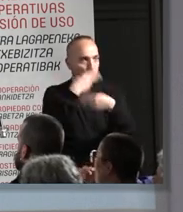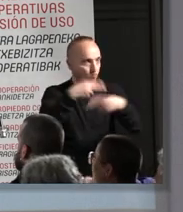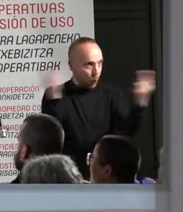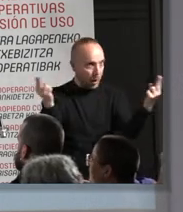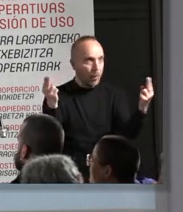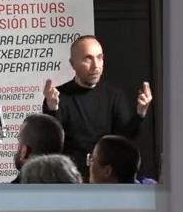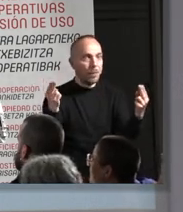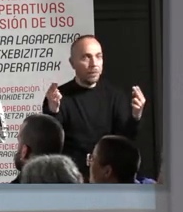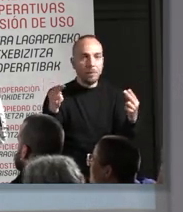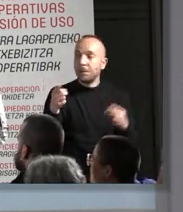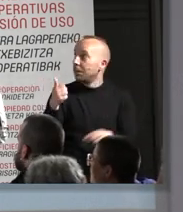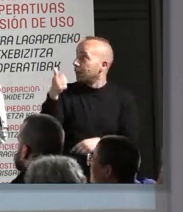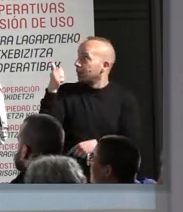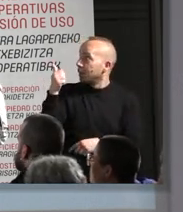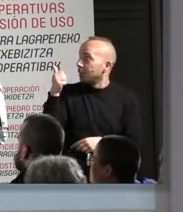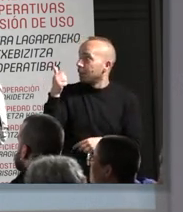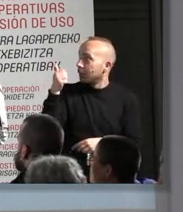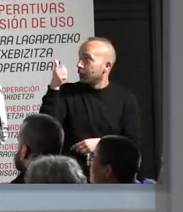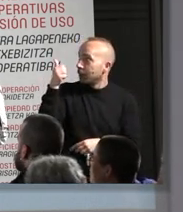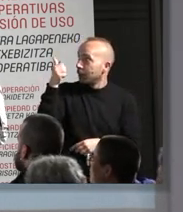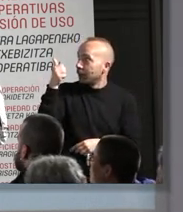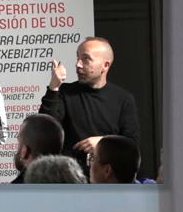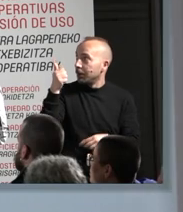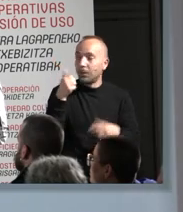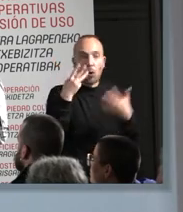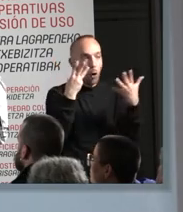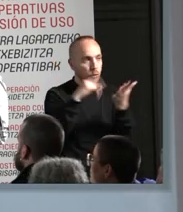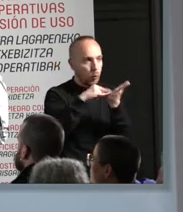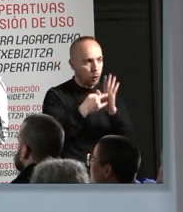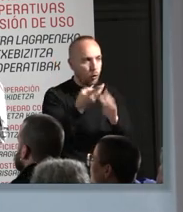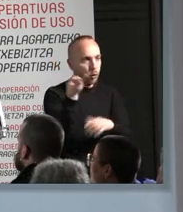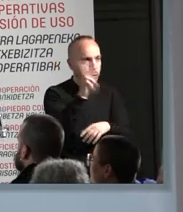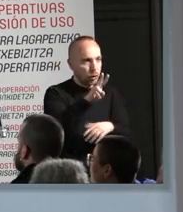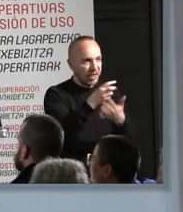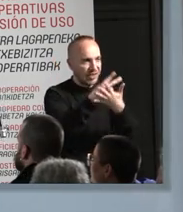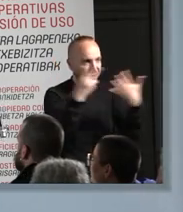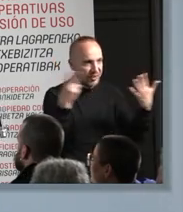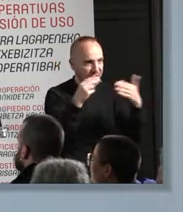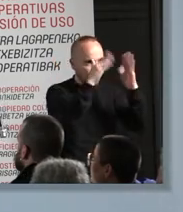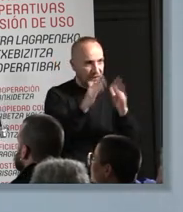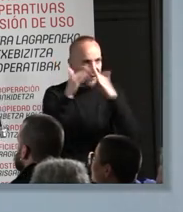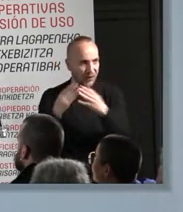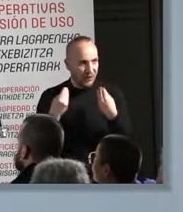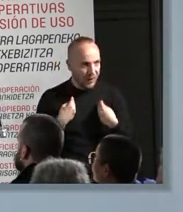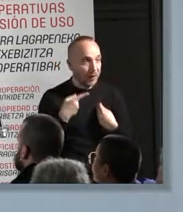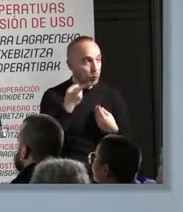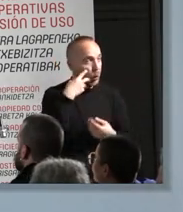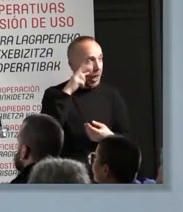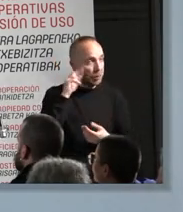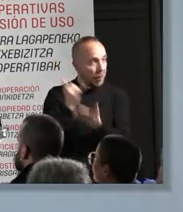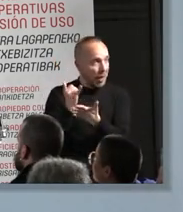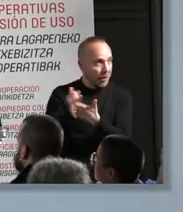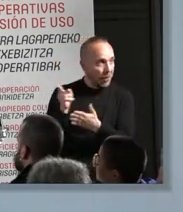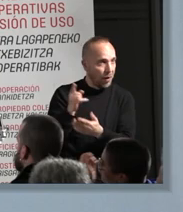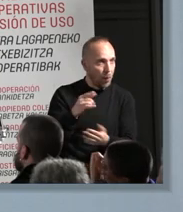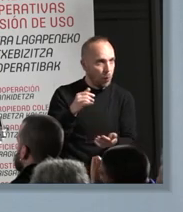para todas estas familias, 8 proyectos, 217 viviendas. Esta fue una experiencia positiva, aún hoy algunas están